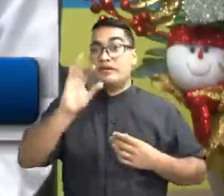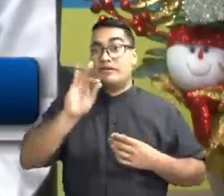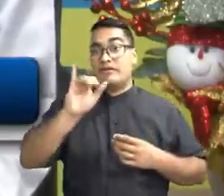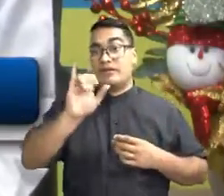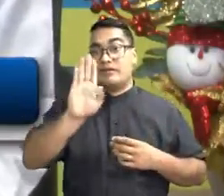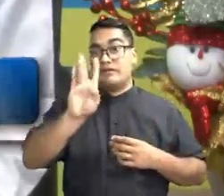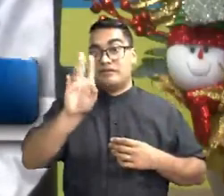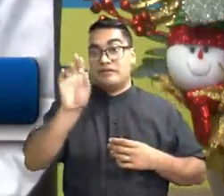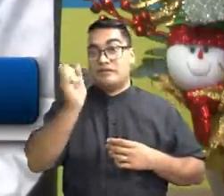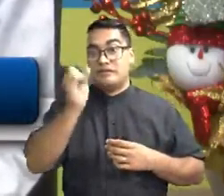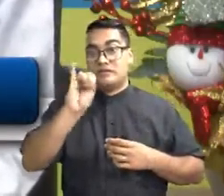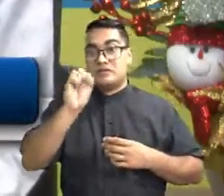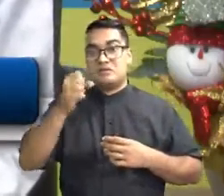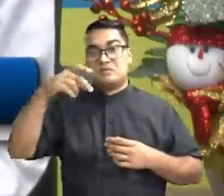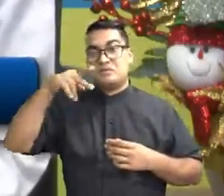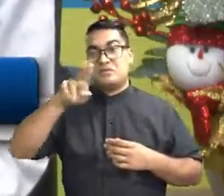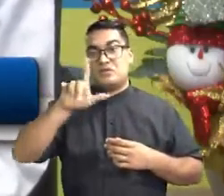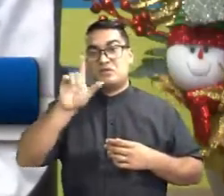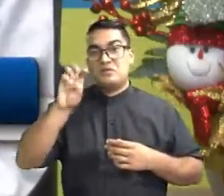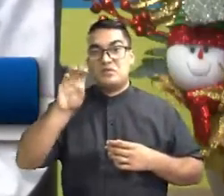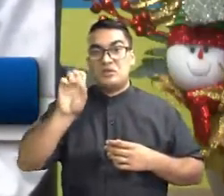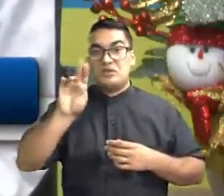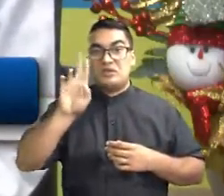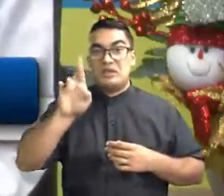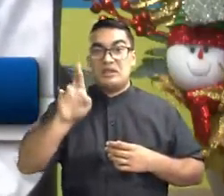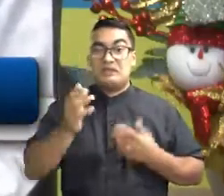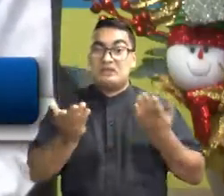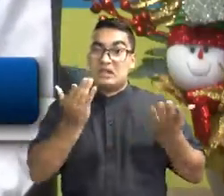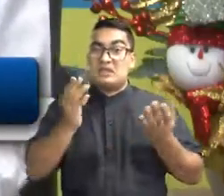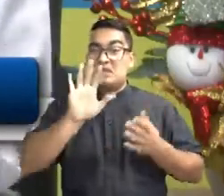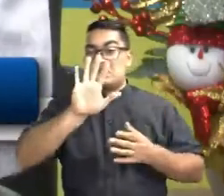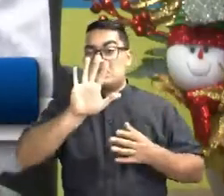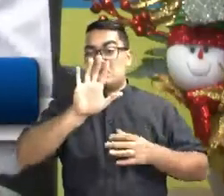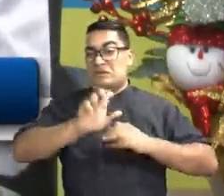estos pacientes, un promedio de vida tal vez menor de 5 años